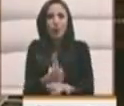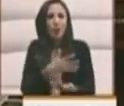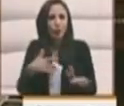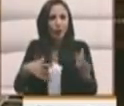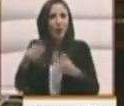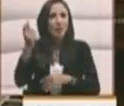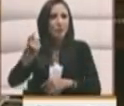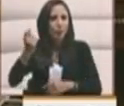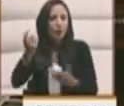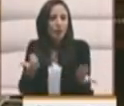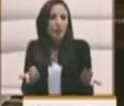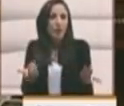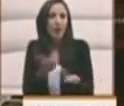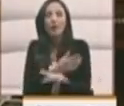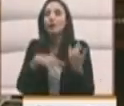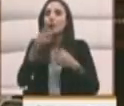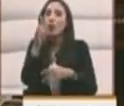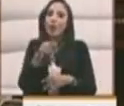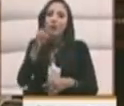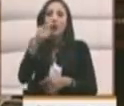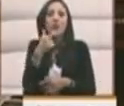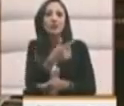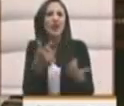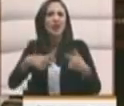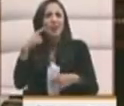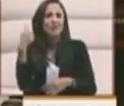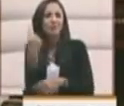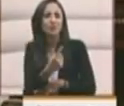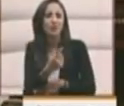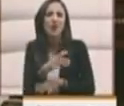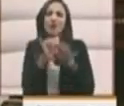gobernadores, y todos los días salen a decir que Venezuela tiene una dictadura.